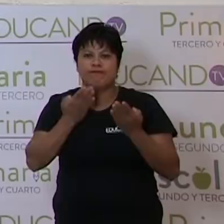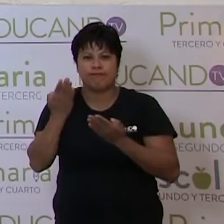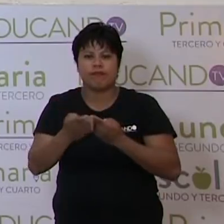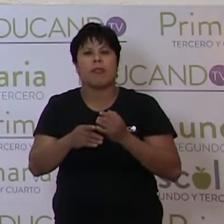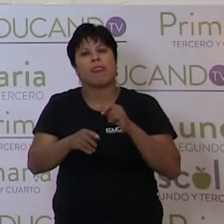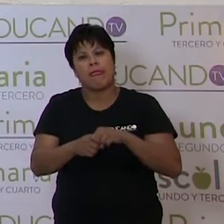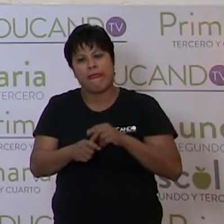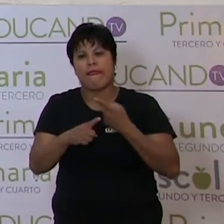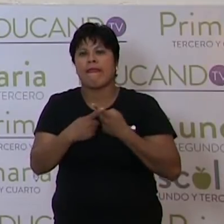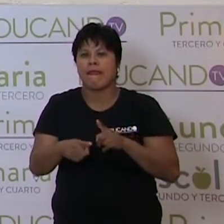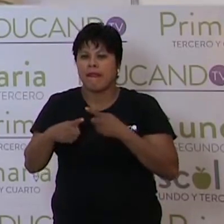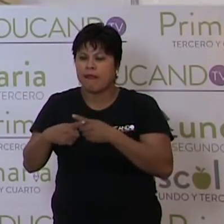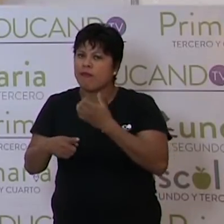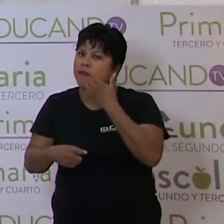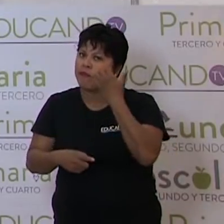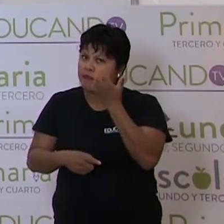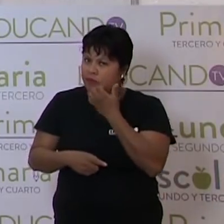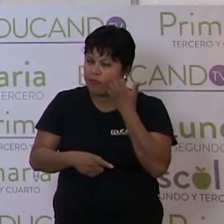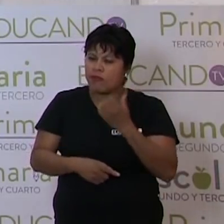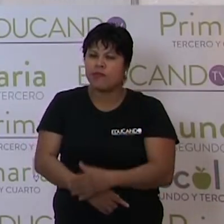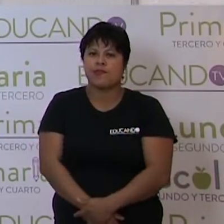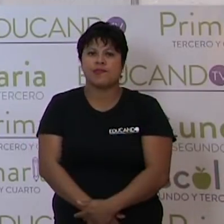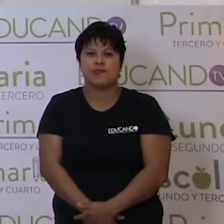en varias primarias.